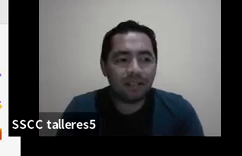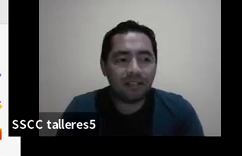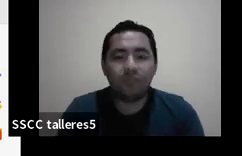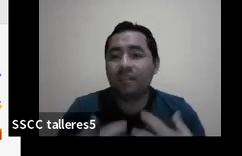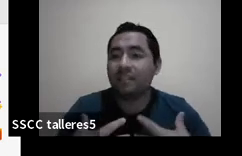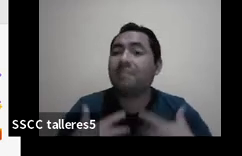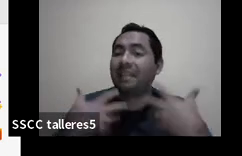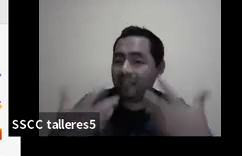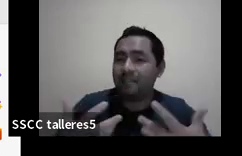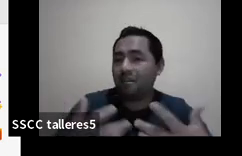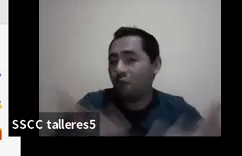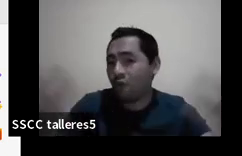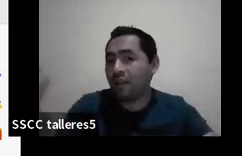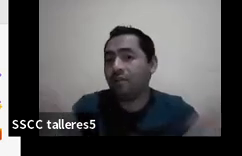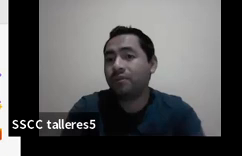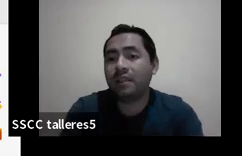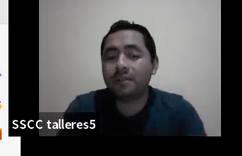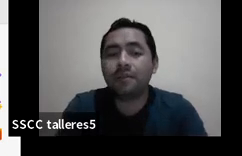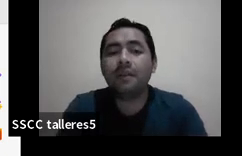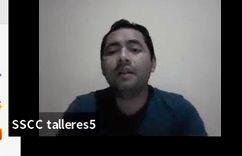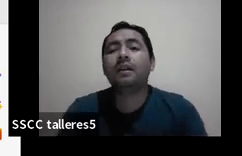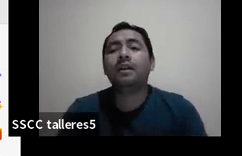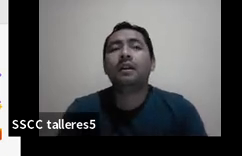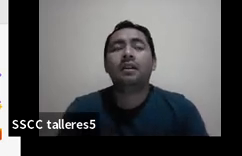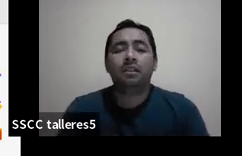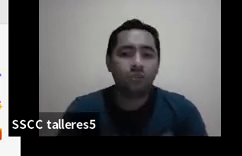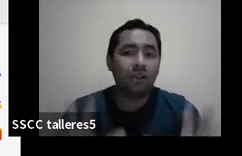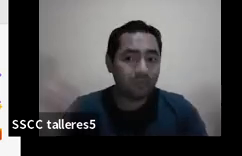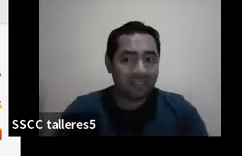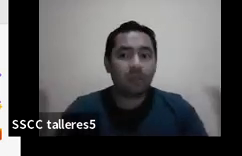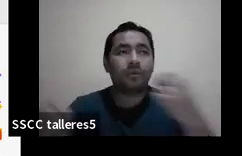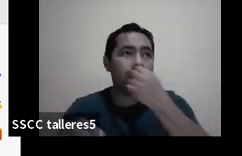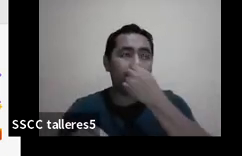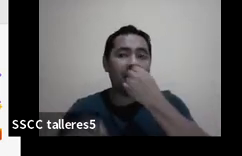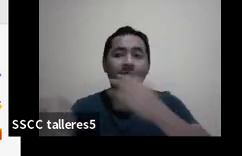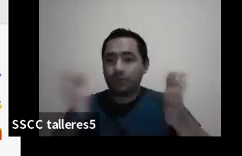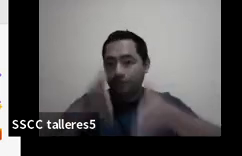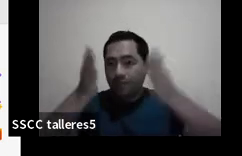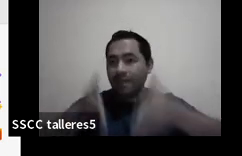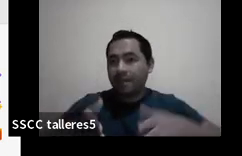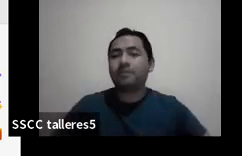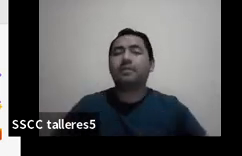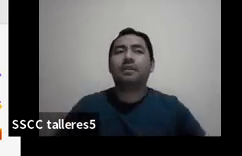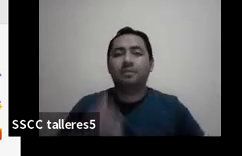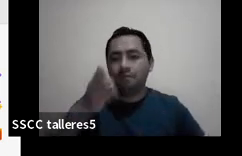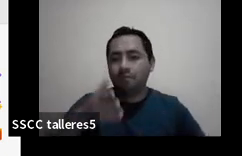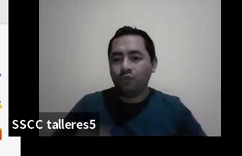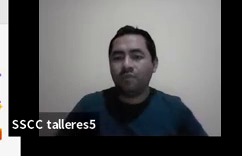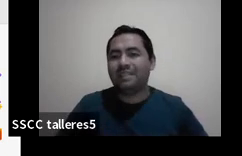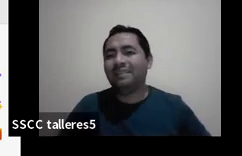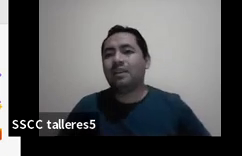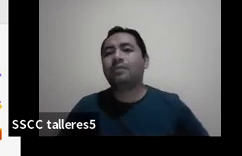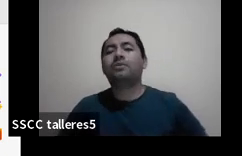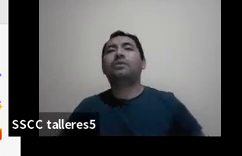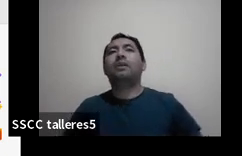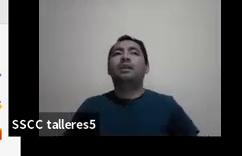no crecen así con esa independencia como cualquiera de ustedes, ¿no? Son casos extremos. Hay casos de padres mucho